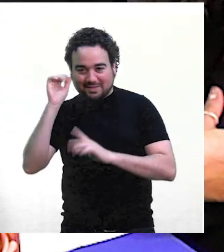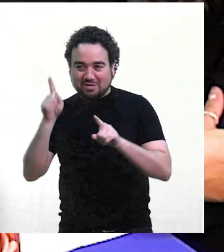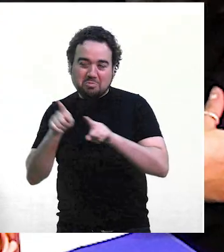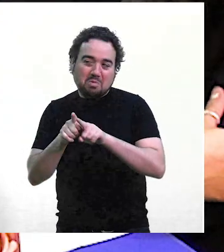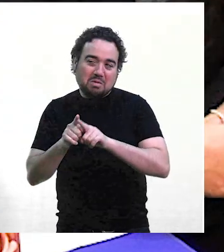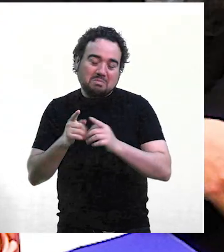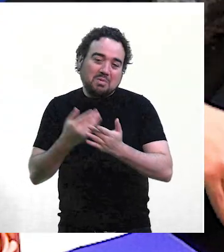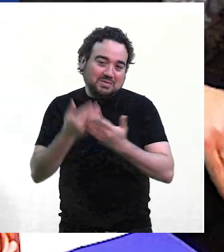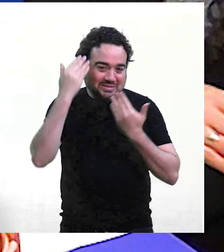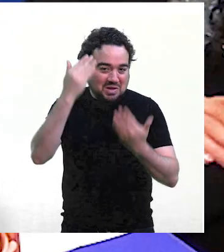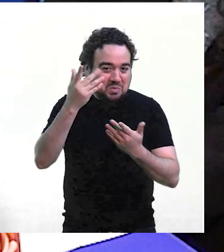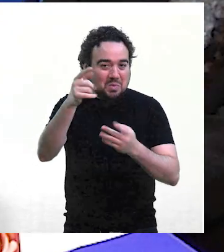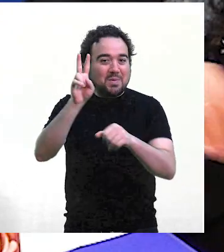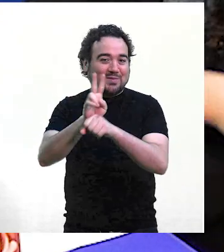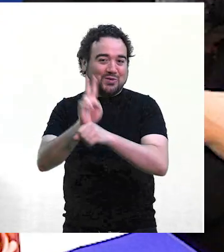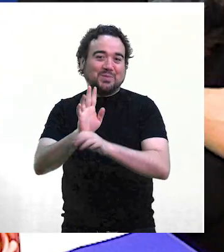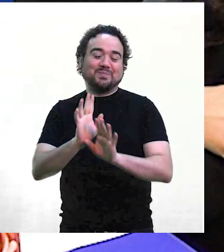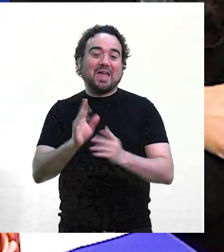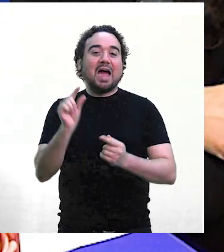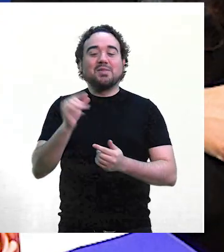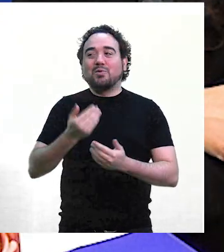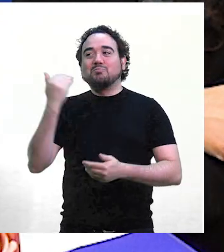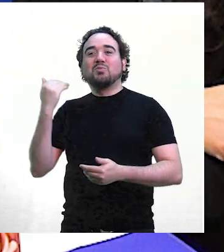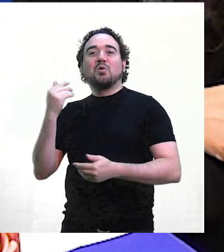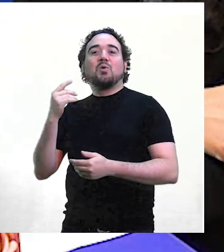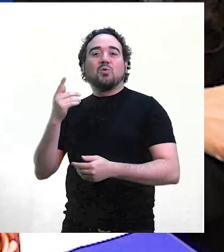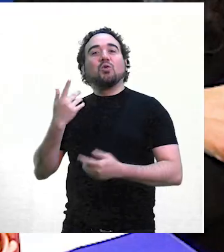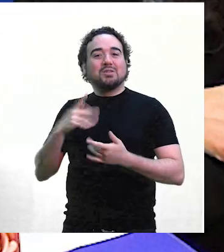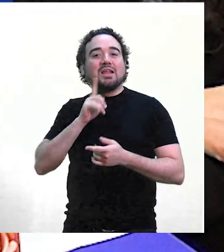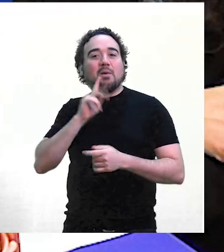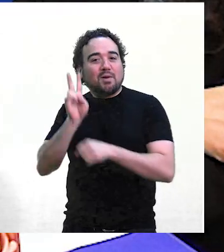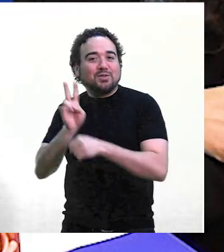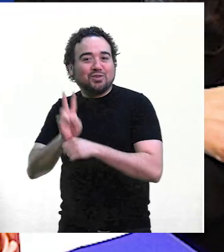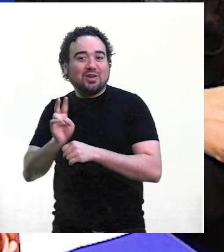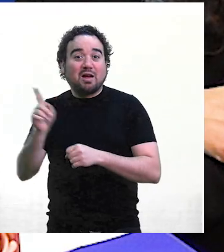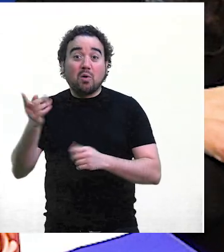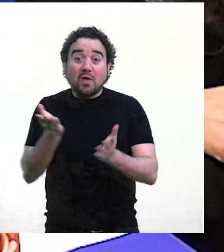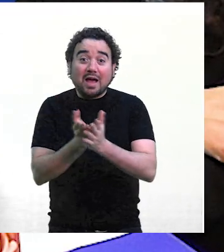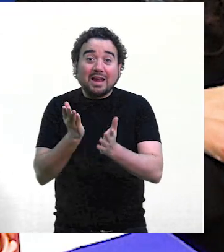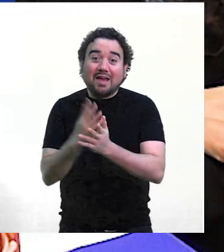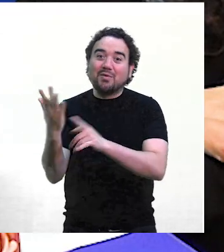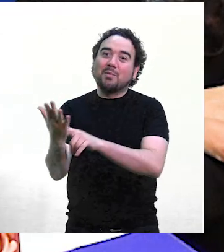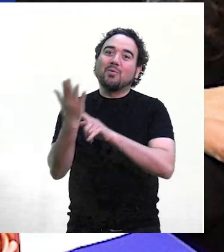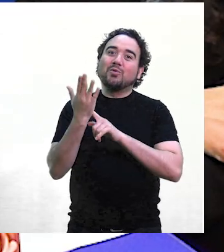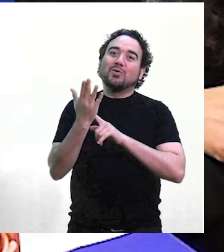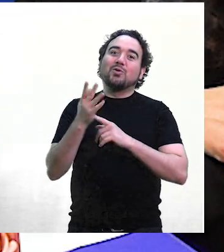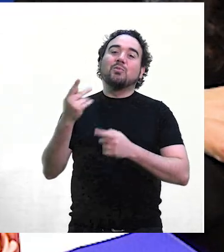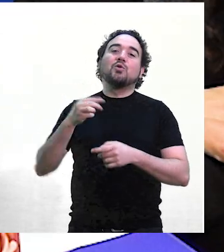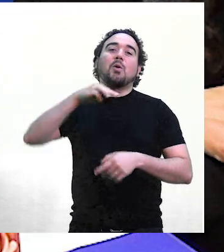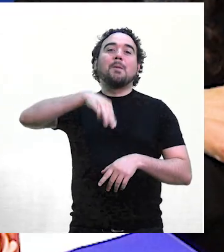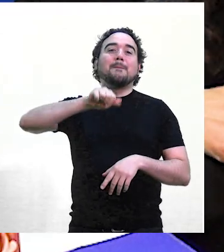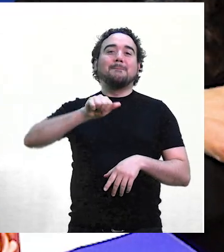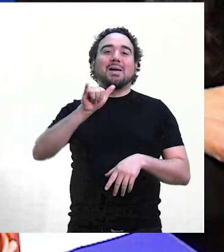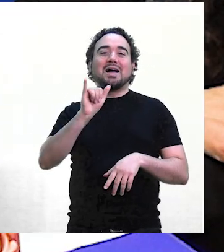antemano. Hace un tiempo yo tuve una profe que en una de las clases nos presentó a...